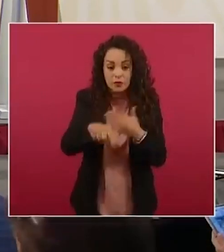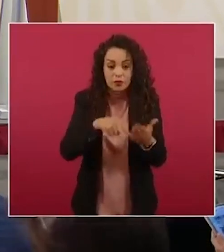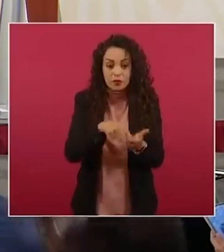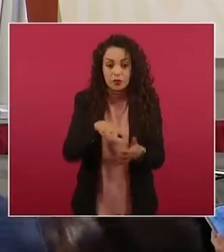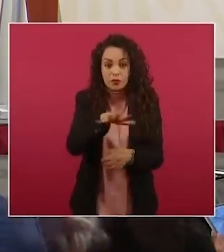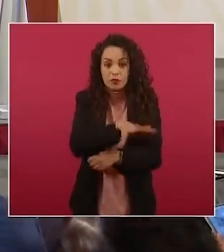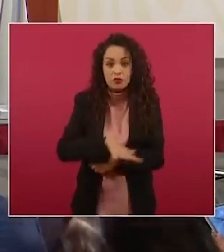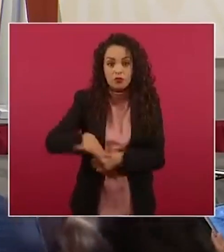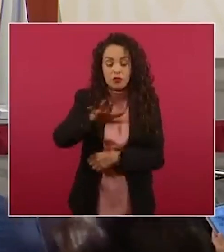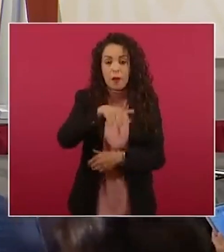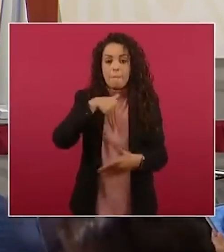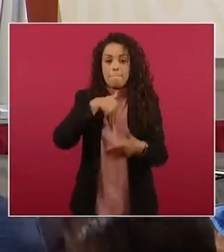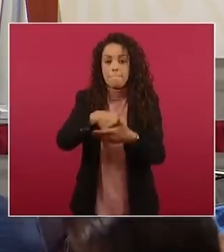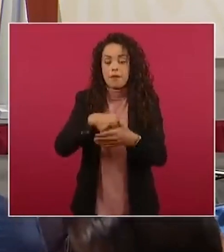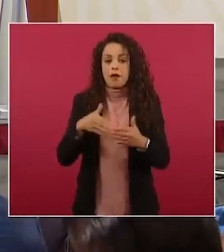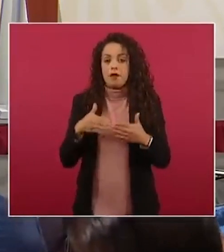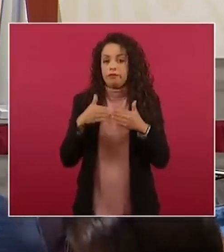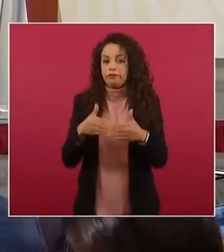al puerto.